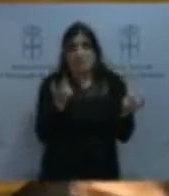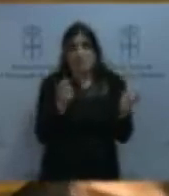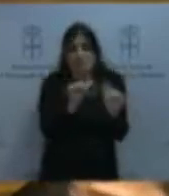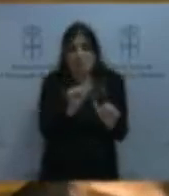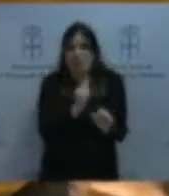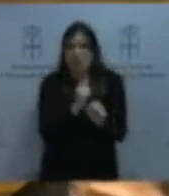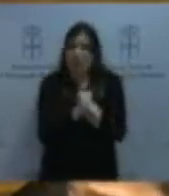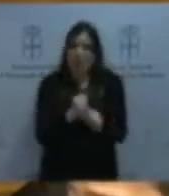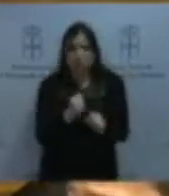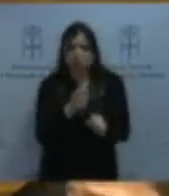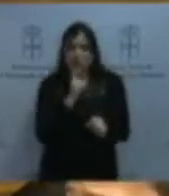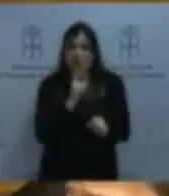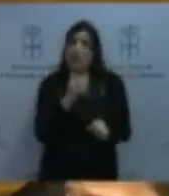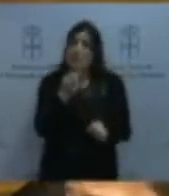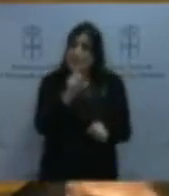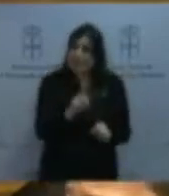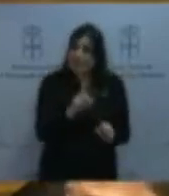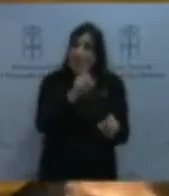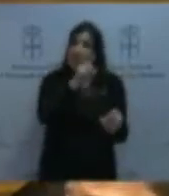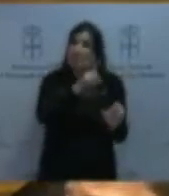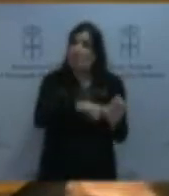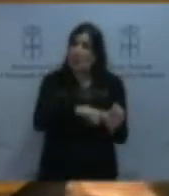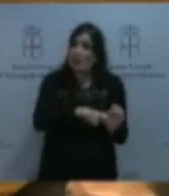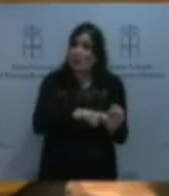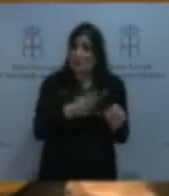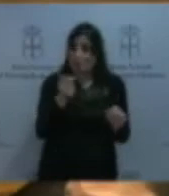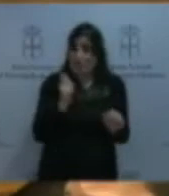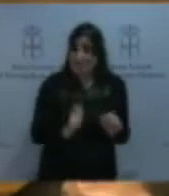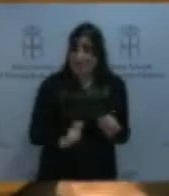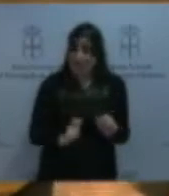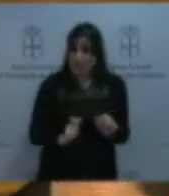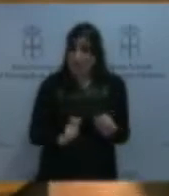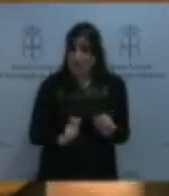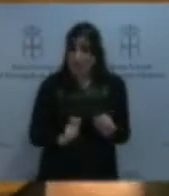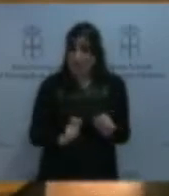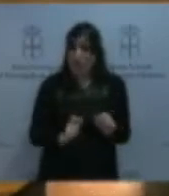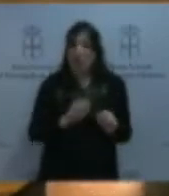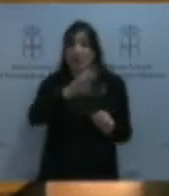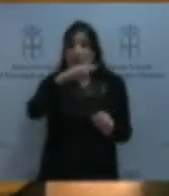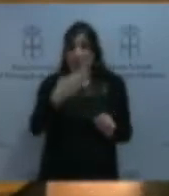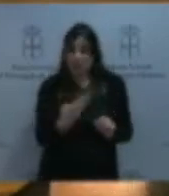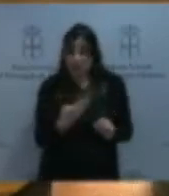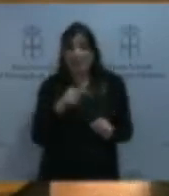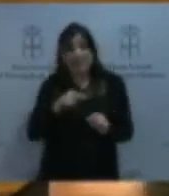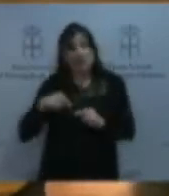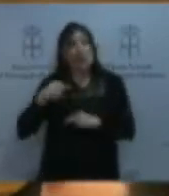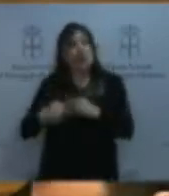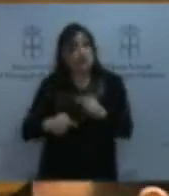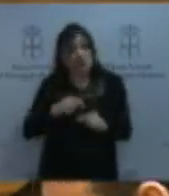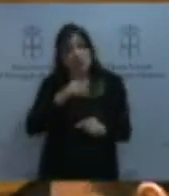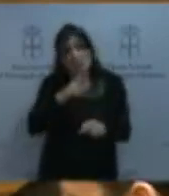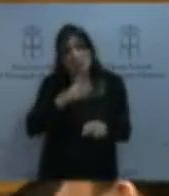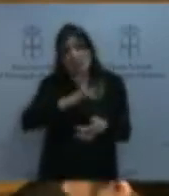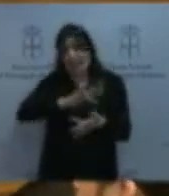participación de los salarios en el Producto Interior Bruto, consecuencia de la crisis, porque ahora que tenemos el mismo Producto Interior Bruto,